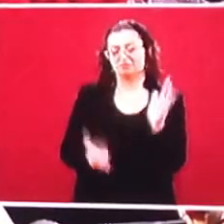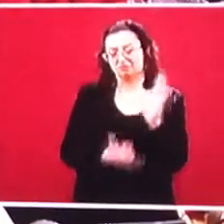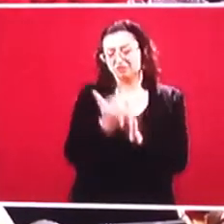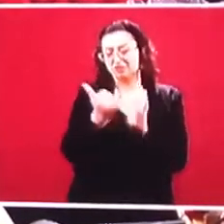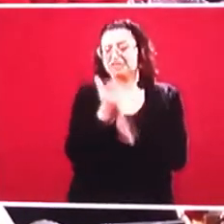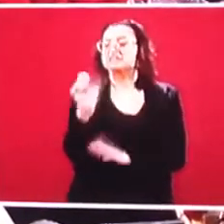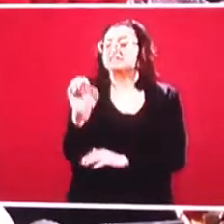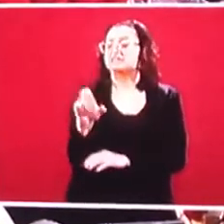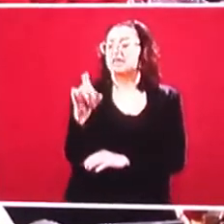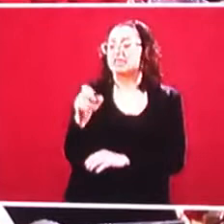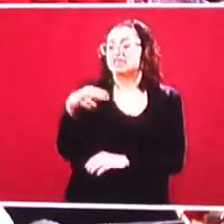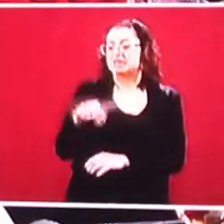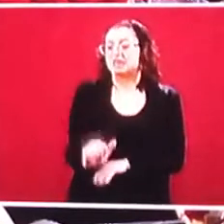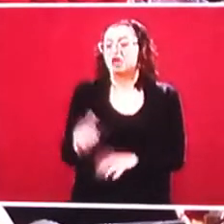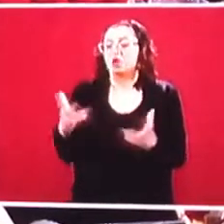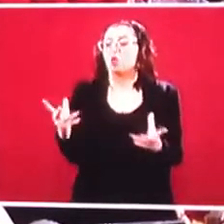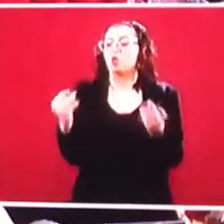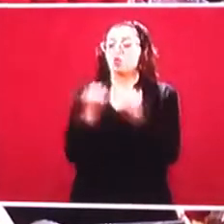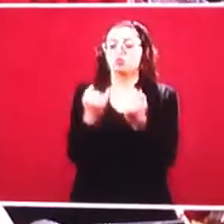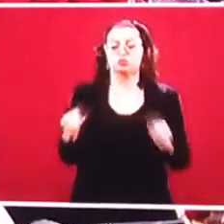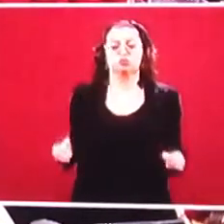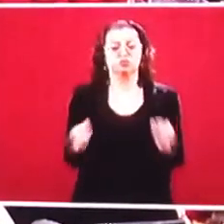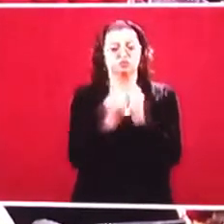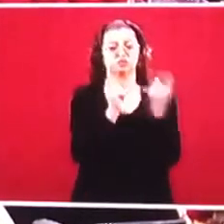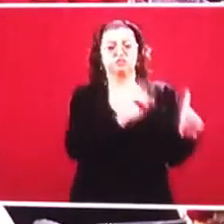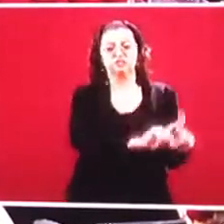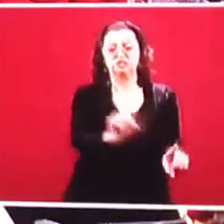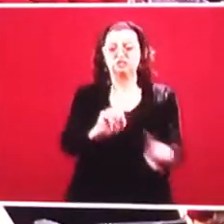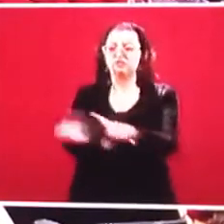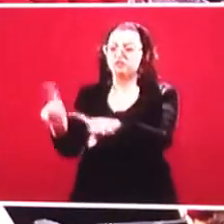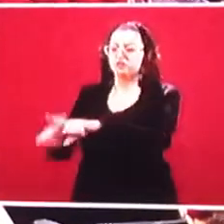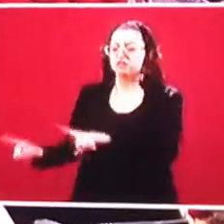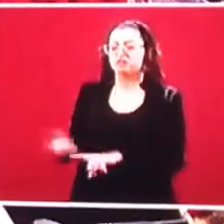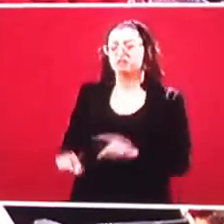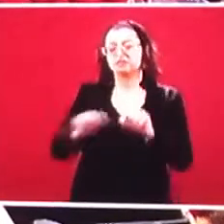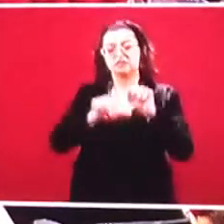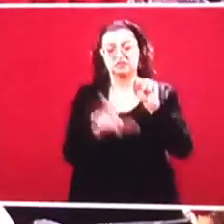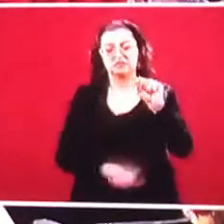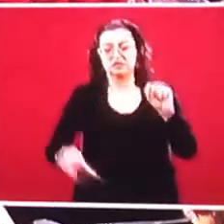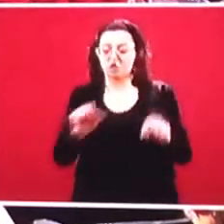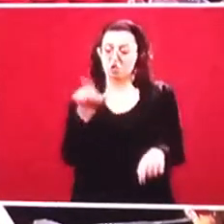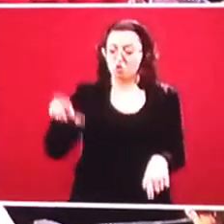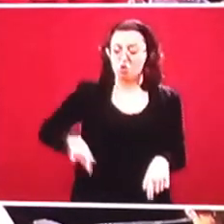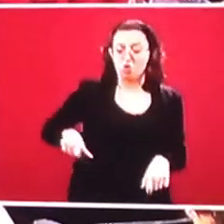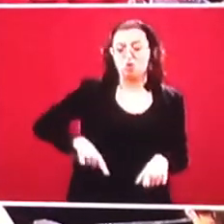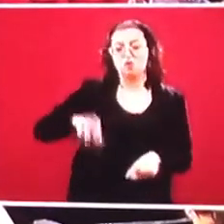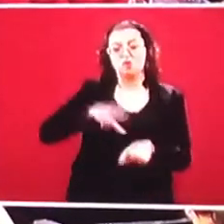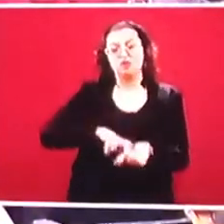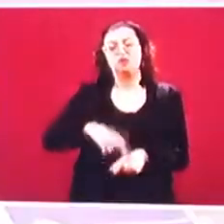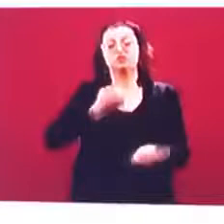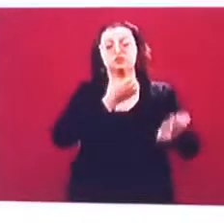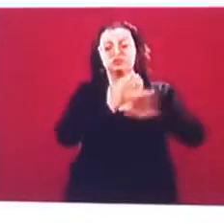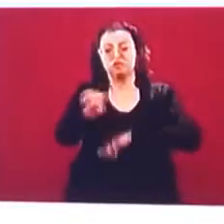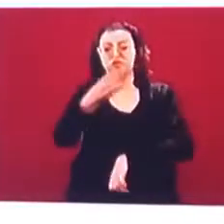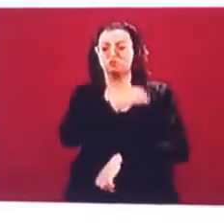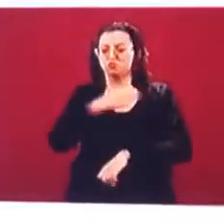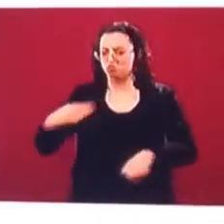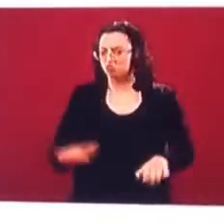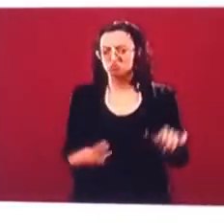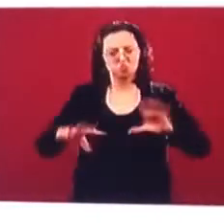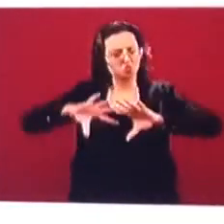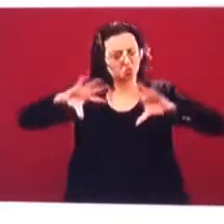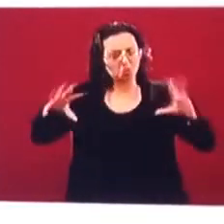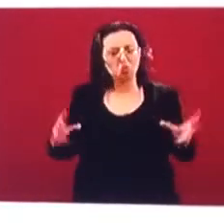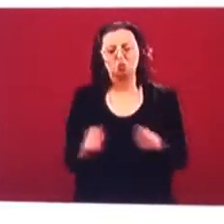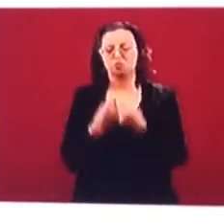que circule y todo Tabasco se entere de lo que está pasando en la 4T aquí en Tabasco. Traicionan al presidente,